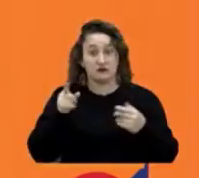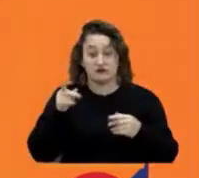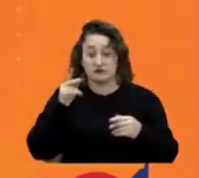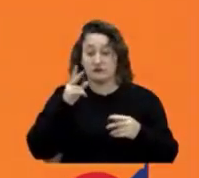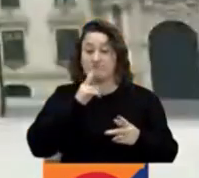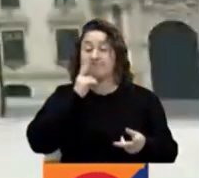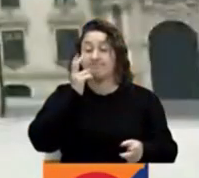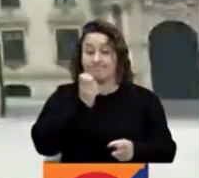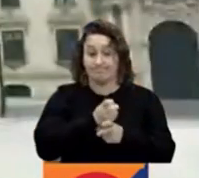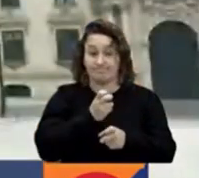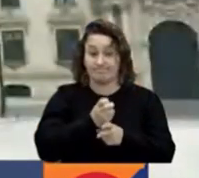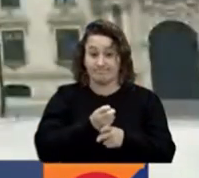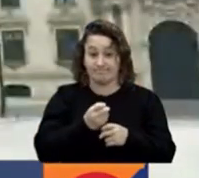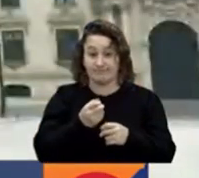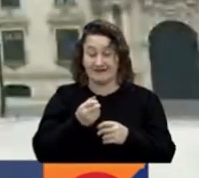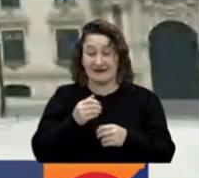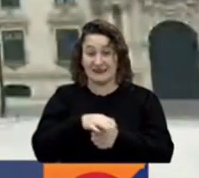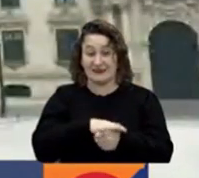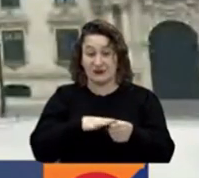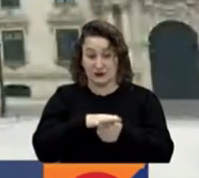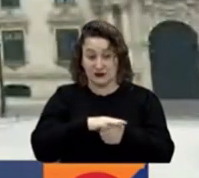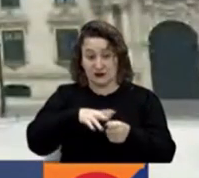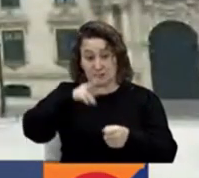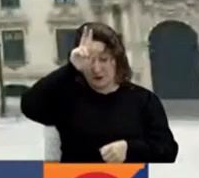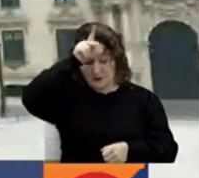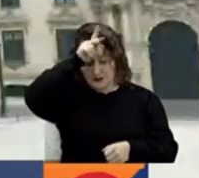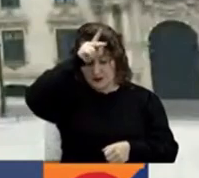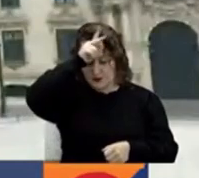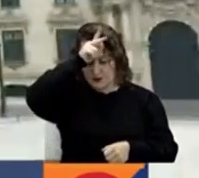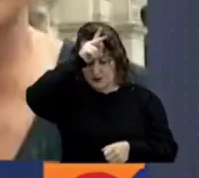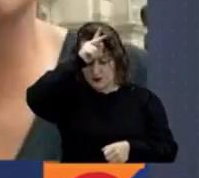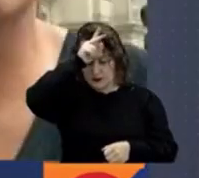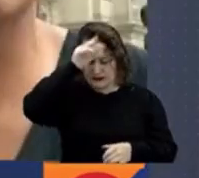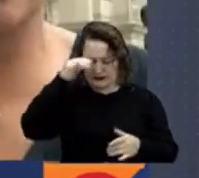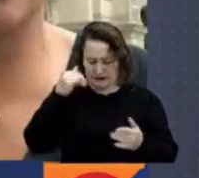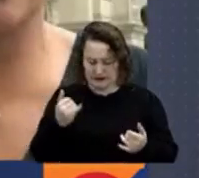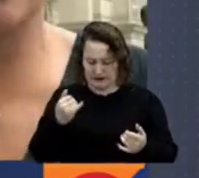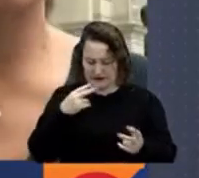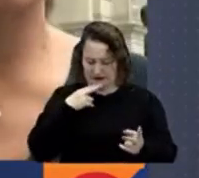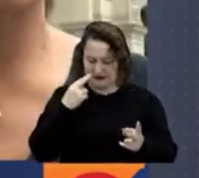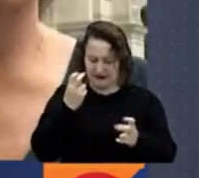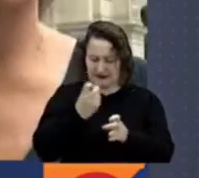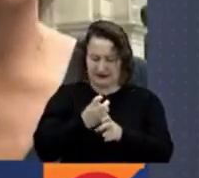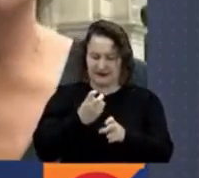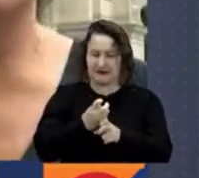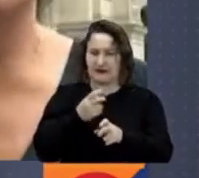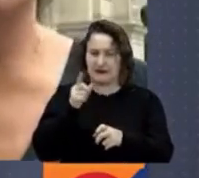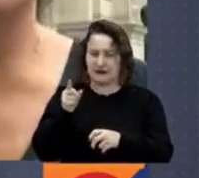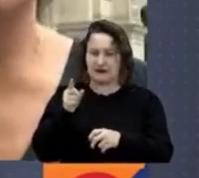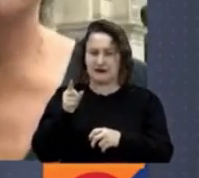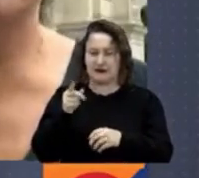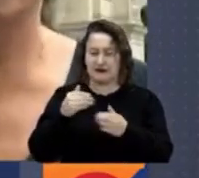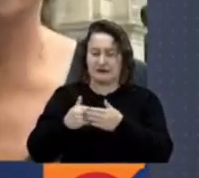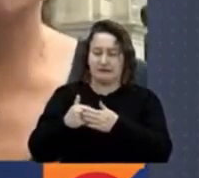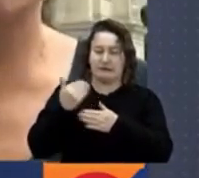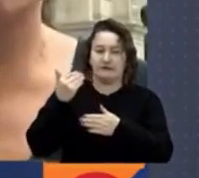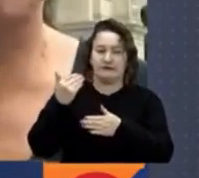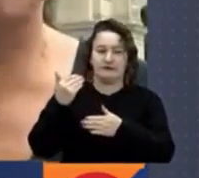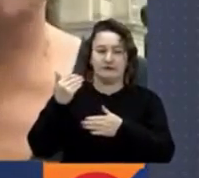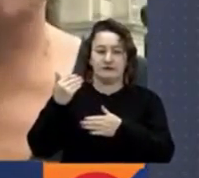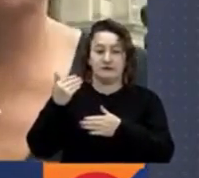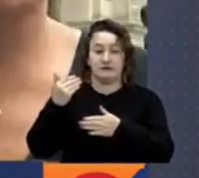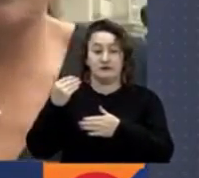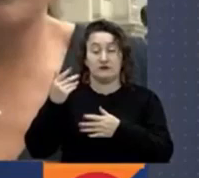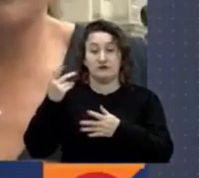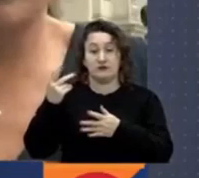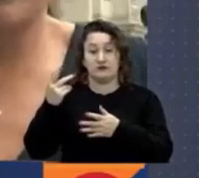que estamos aquí en el Perú realmente debido a estaciones que se han iniciado desde el fallido golpe de